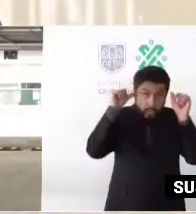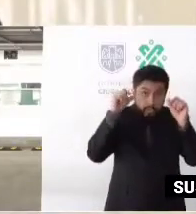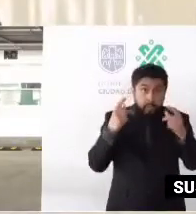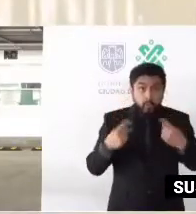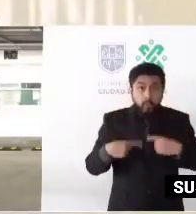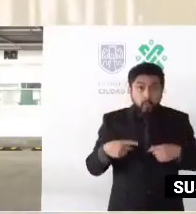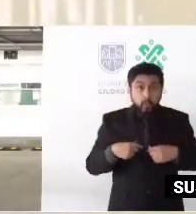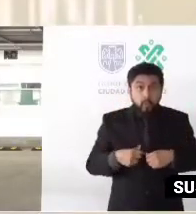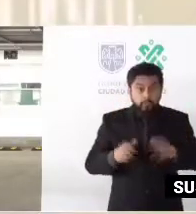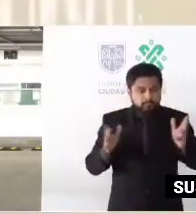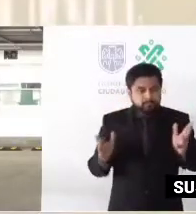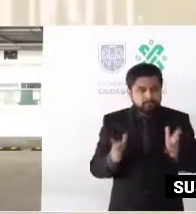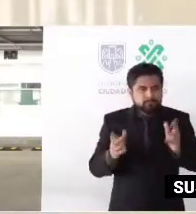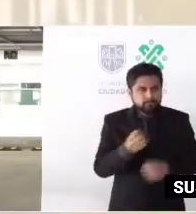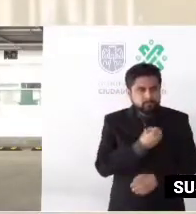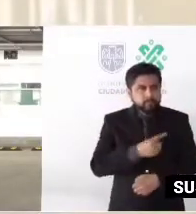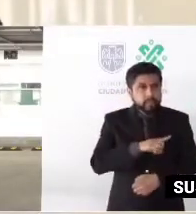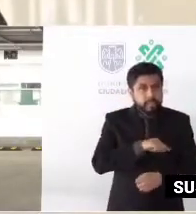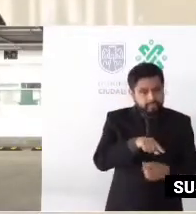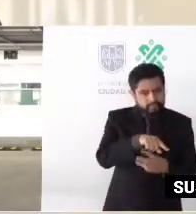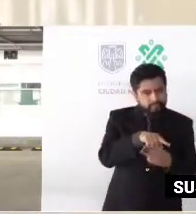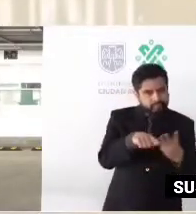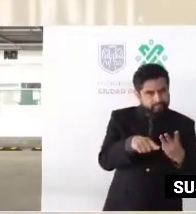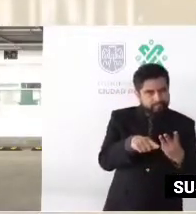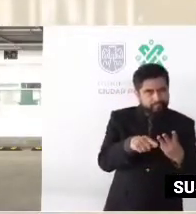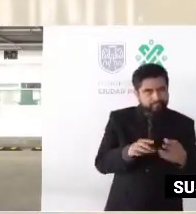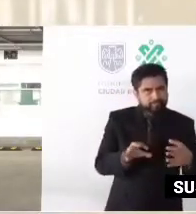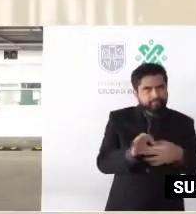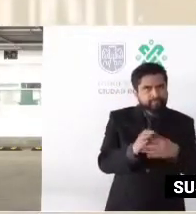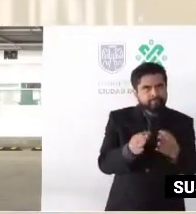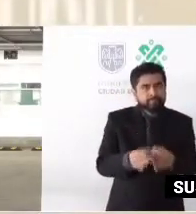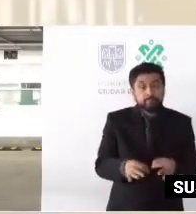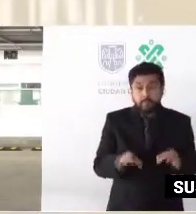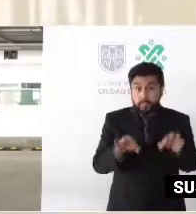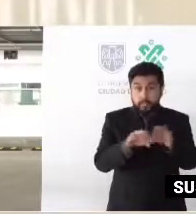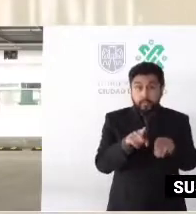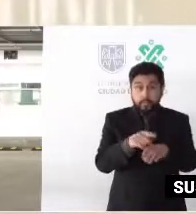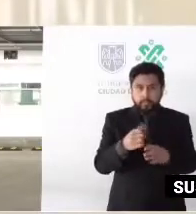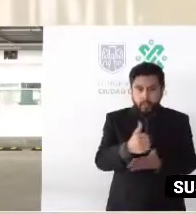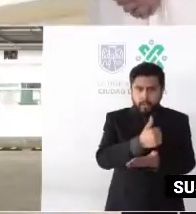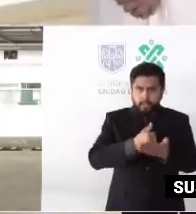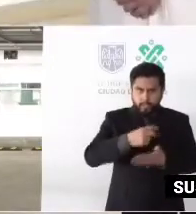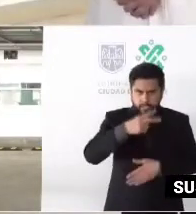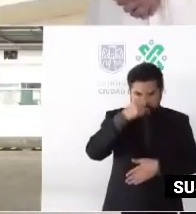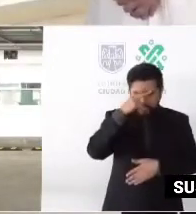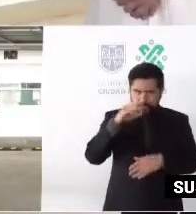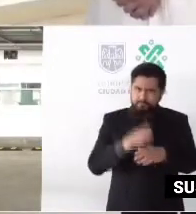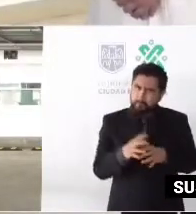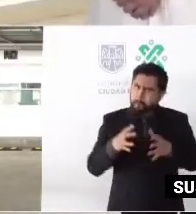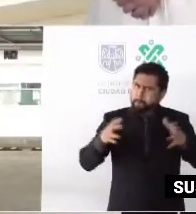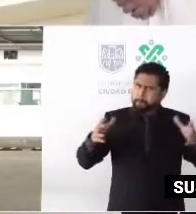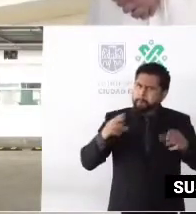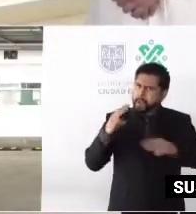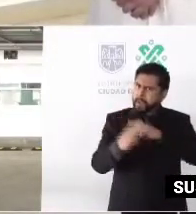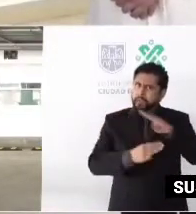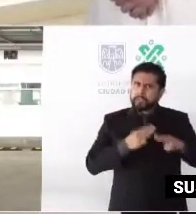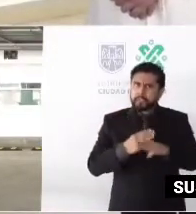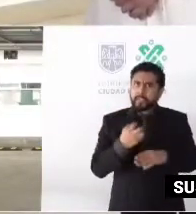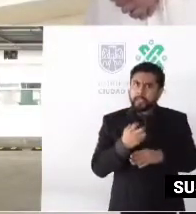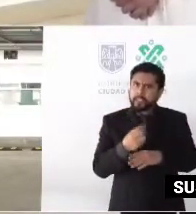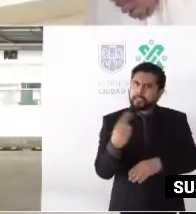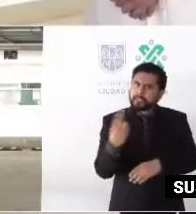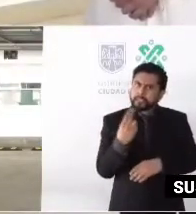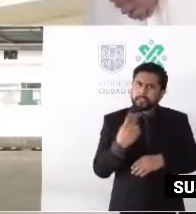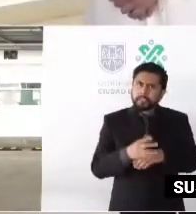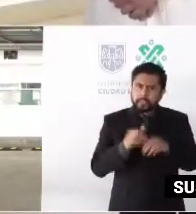salud. Así vamos a trabajar en una de las ciudades más grandes del mundo, en atender la